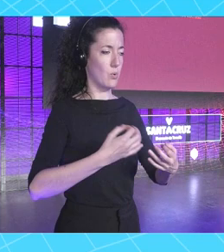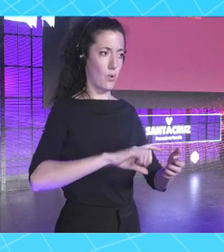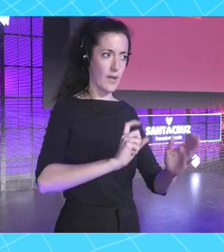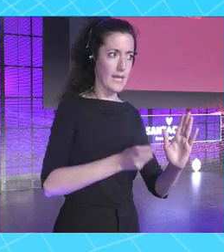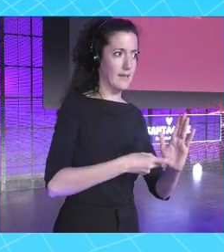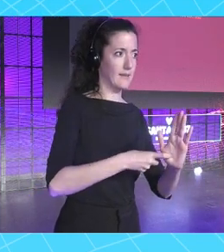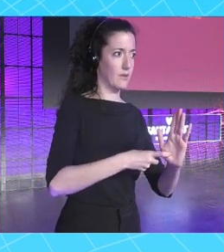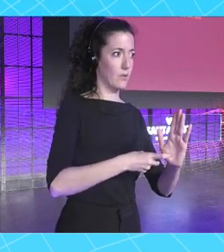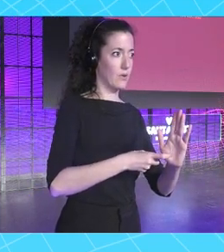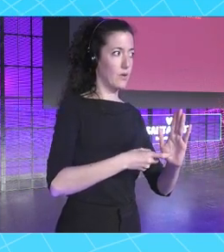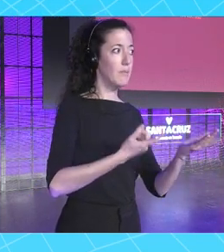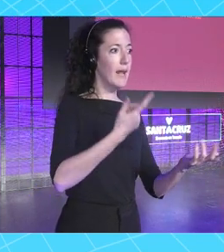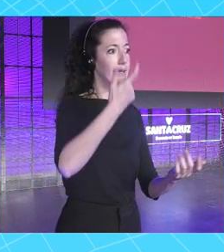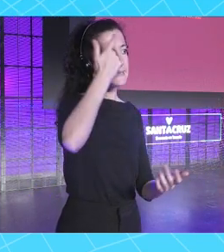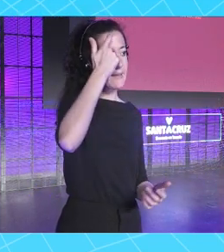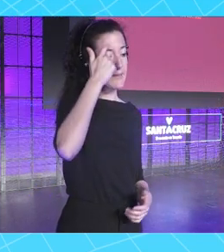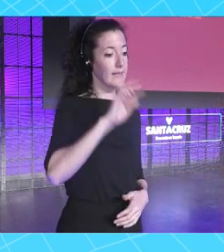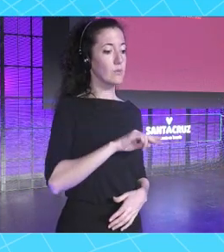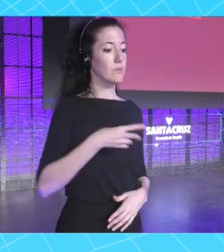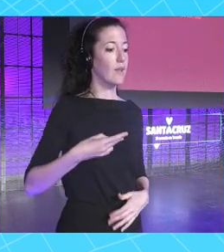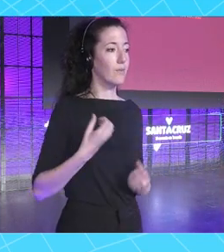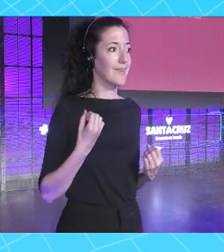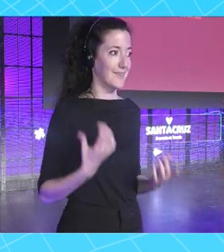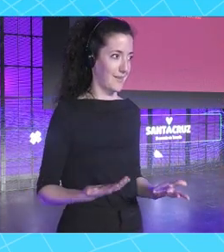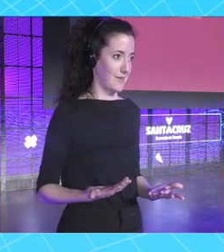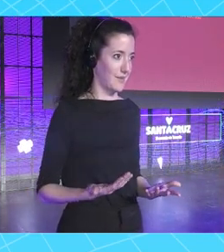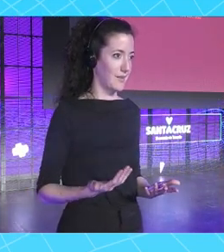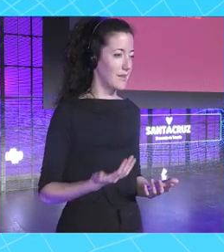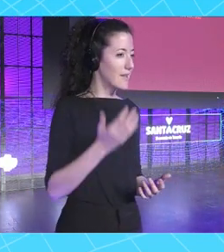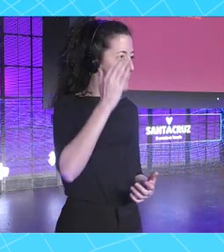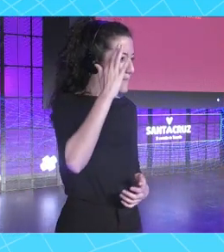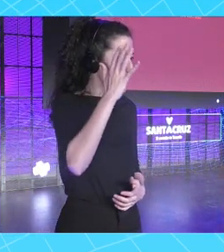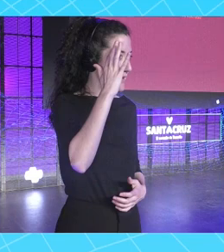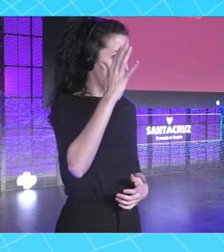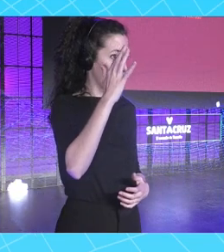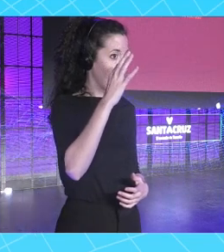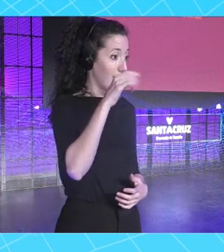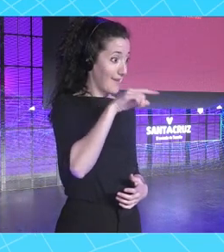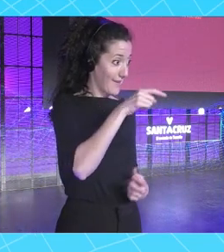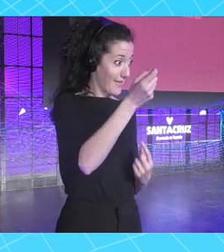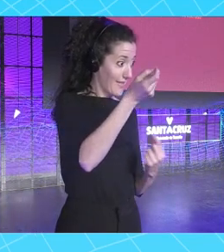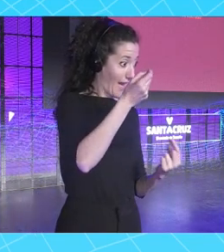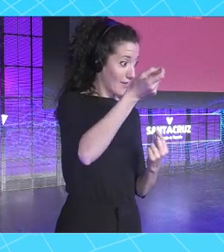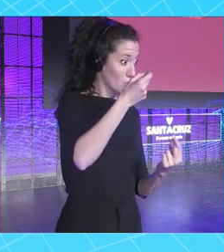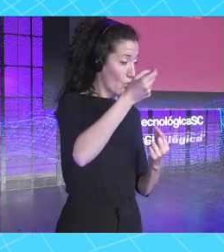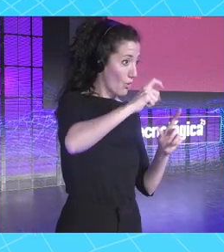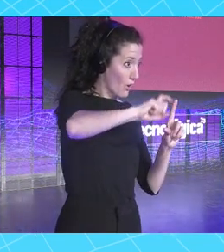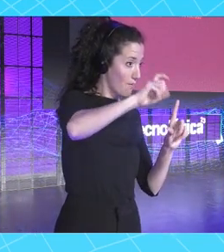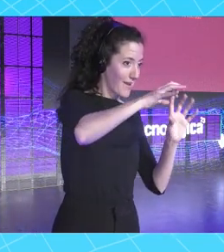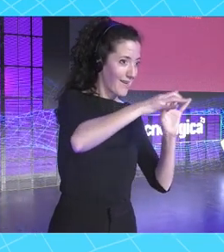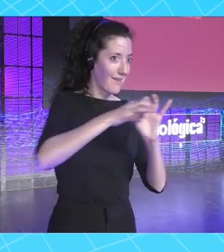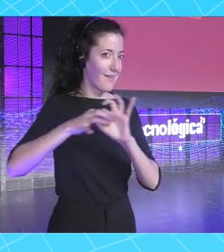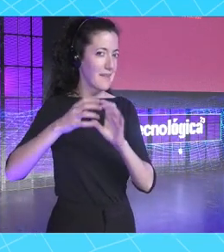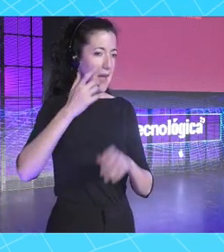teniendo y os imagináis que vinculamos eso a indicadores de nuestros políticos hacemos una foto un